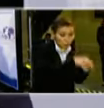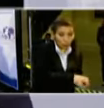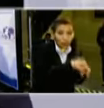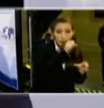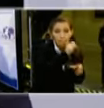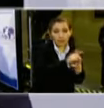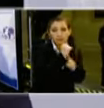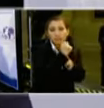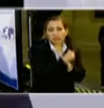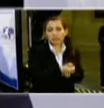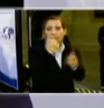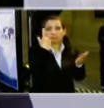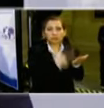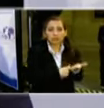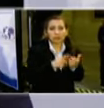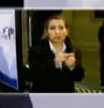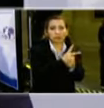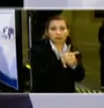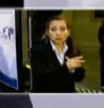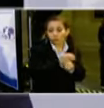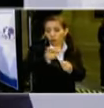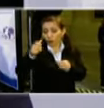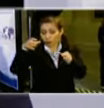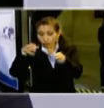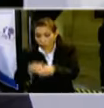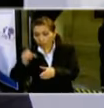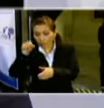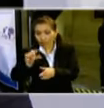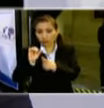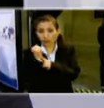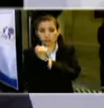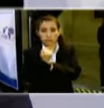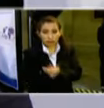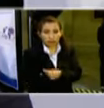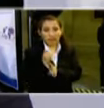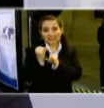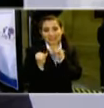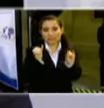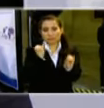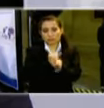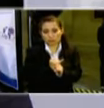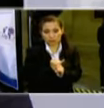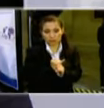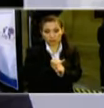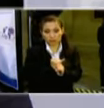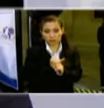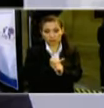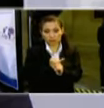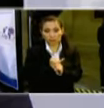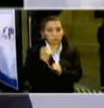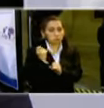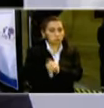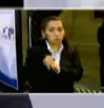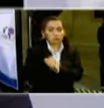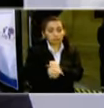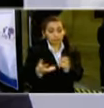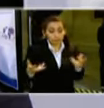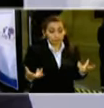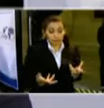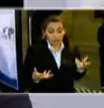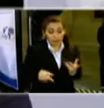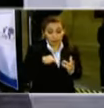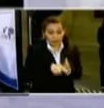propia situación interna, otros con la propia situación internacional, que hacen